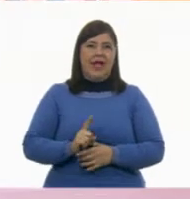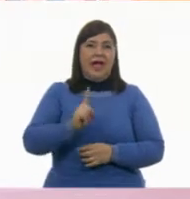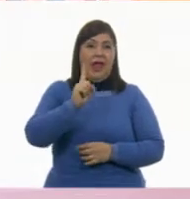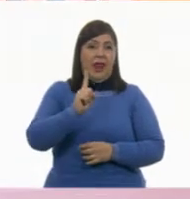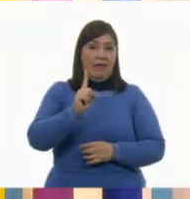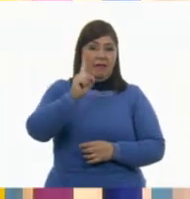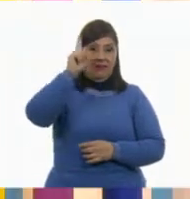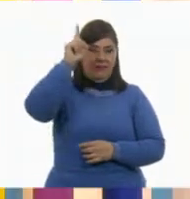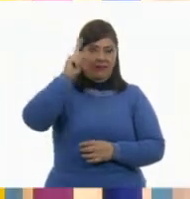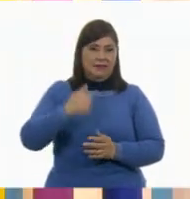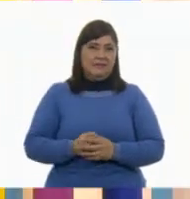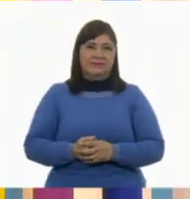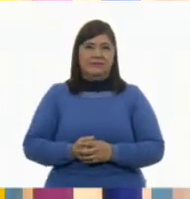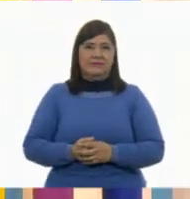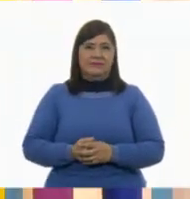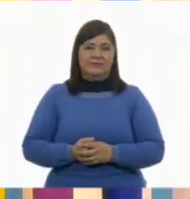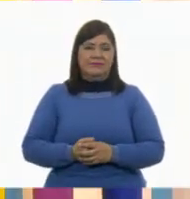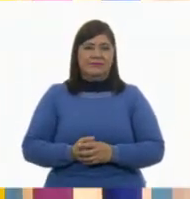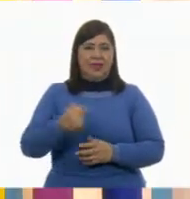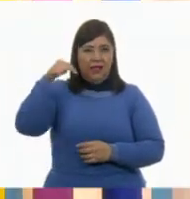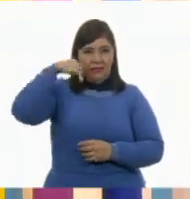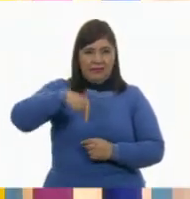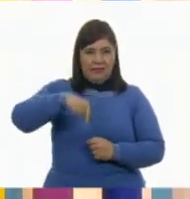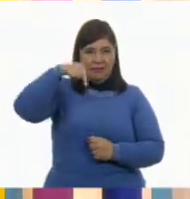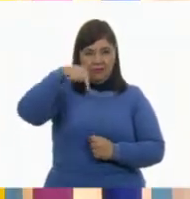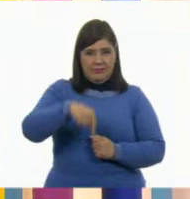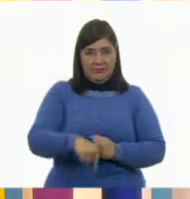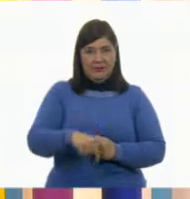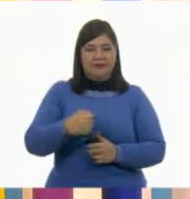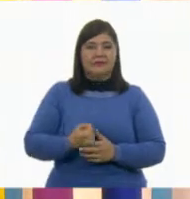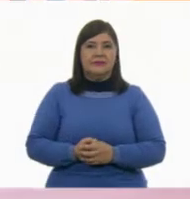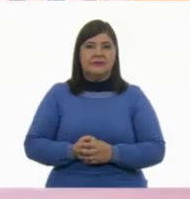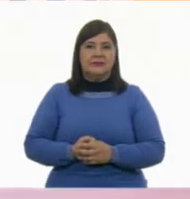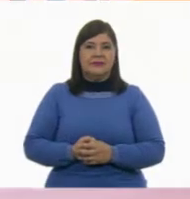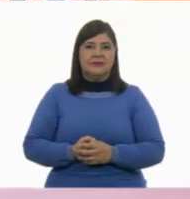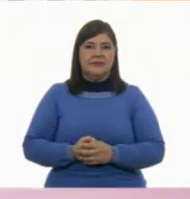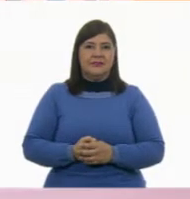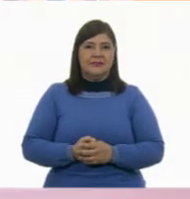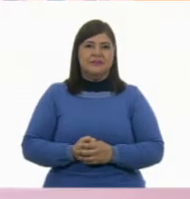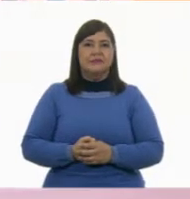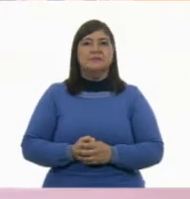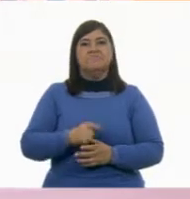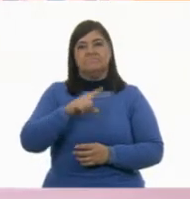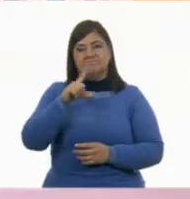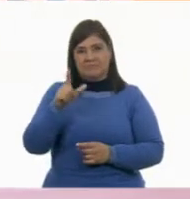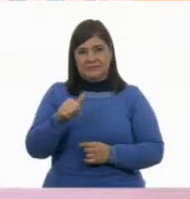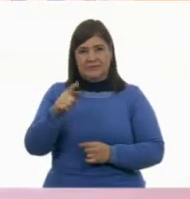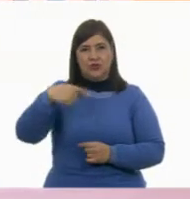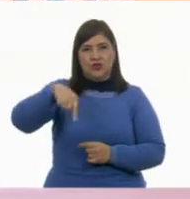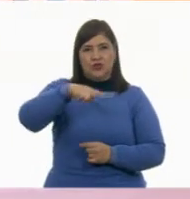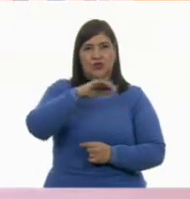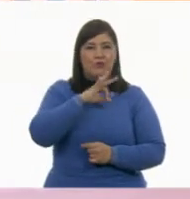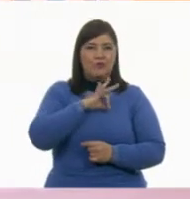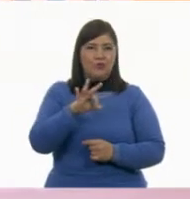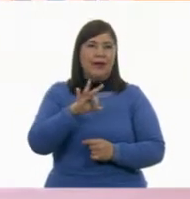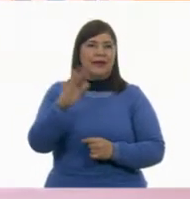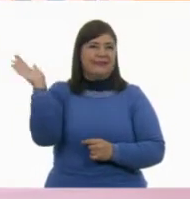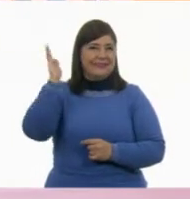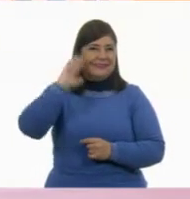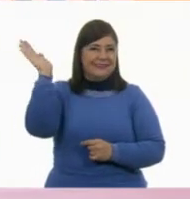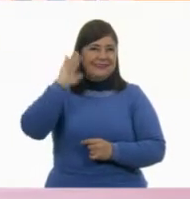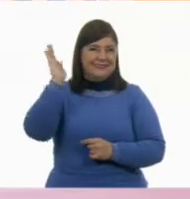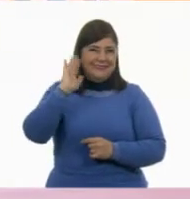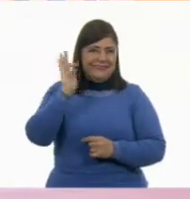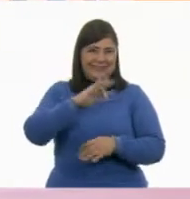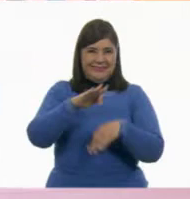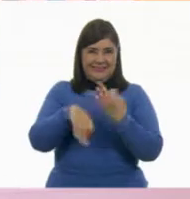arriba. Arriba, arriba. Abajo, abajo. Abajo, abajo. Y luego todo el mundo a saludar. Y luego